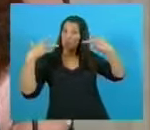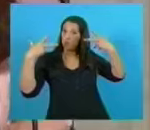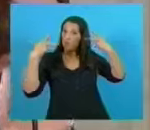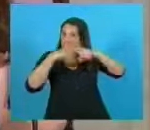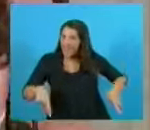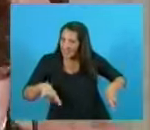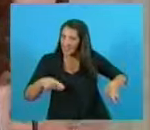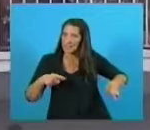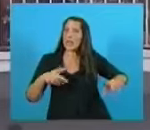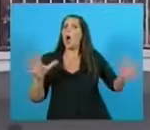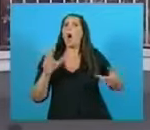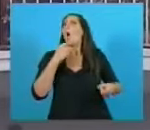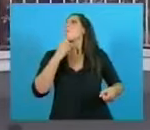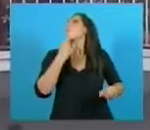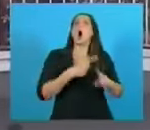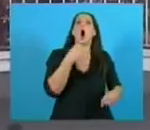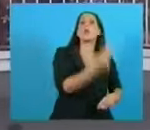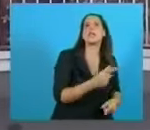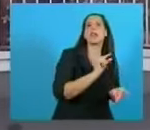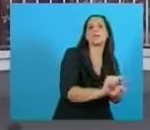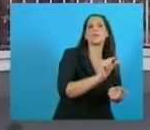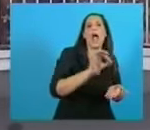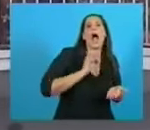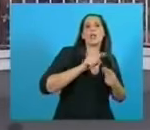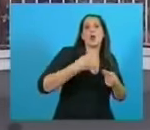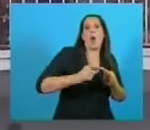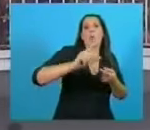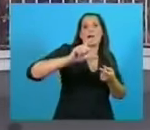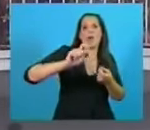anualizado, la asignación universal por hijo que aumenta todos los años,